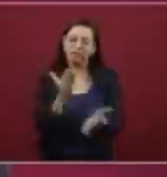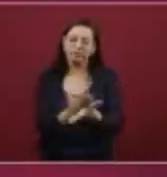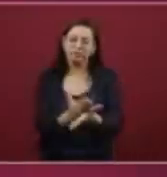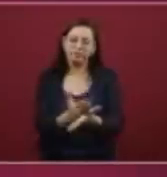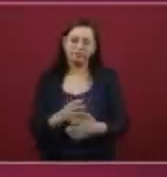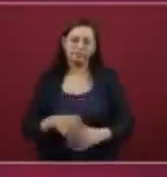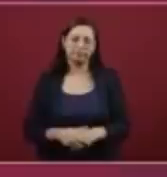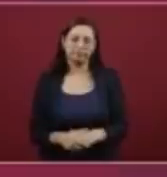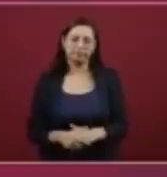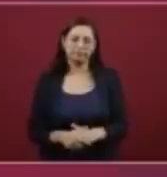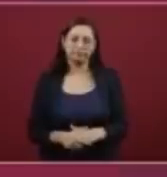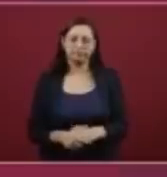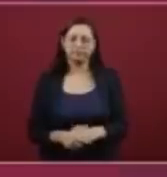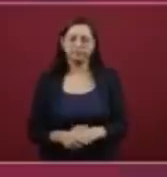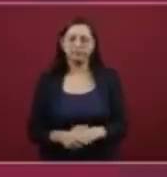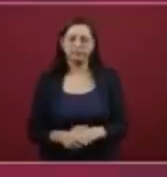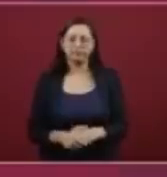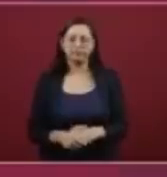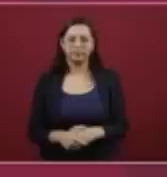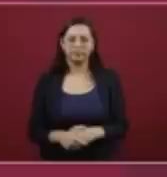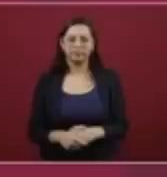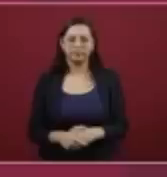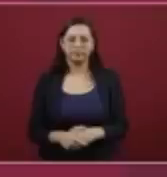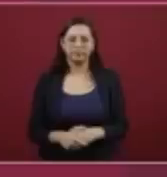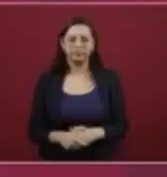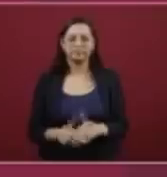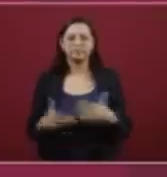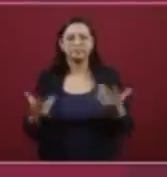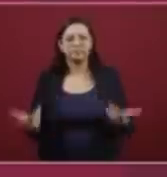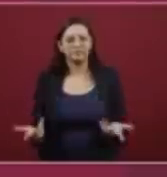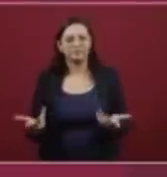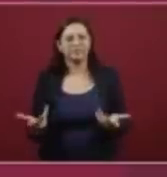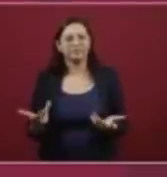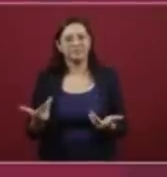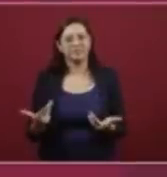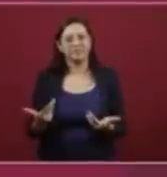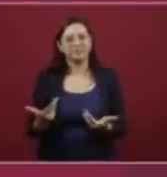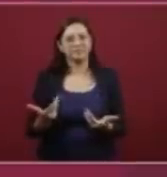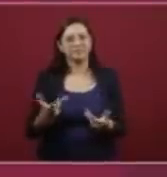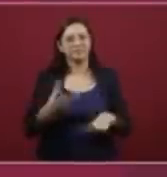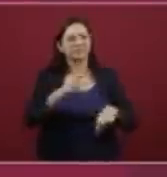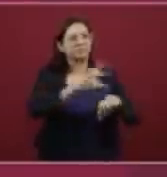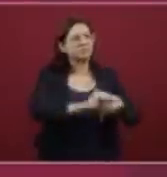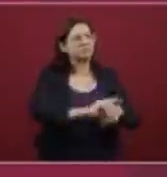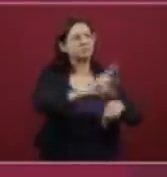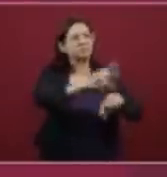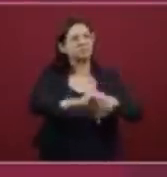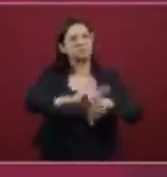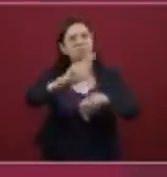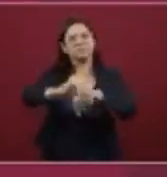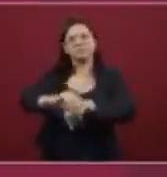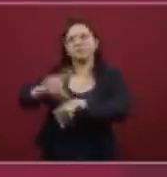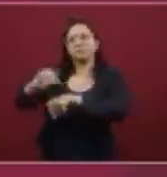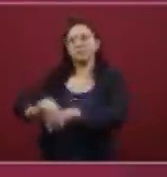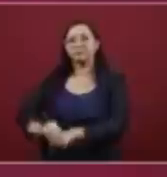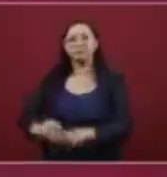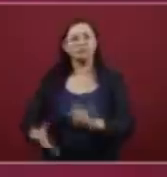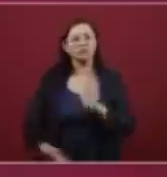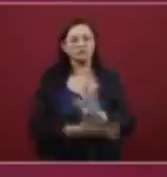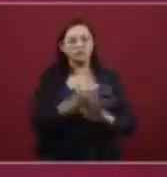¿Quiénes fueron los que autorizaron todos estos permisos para construir